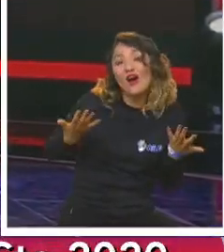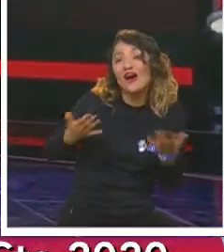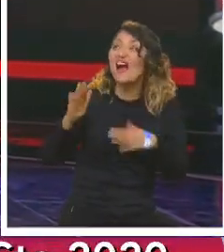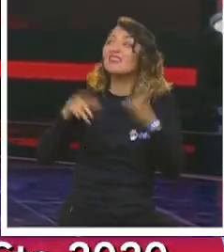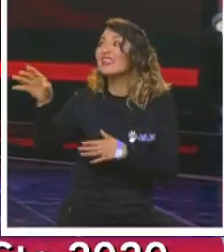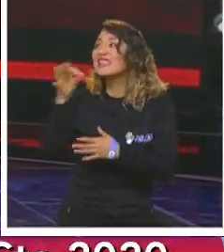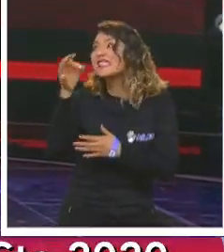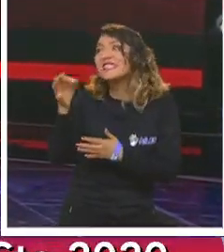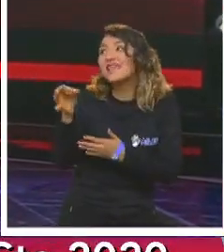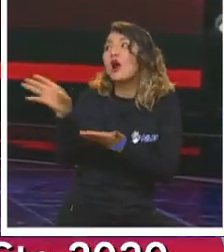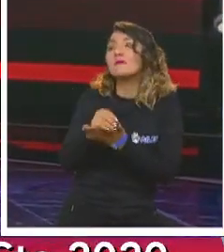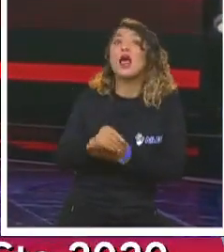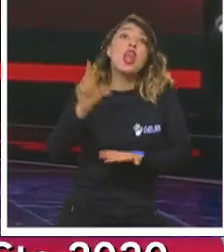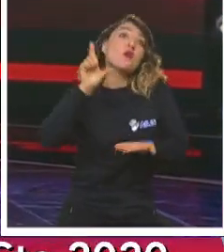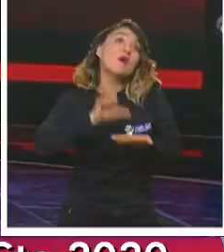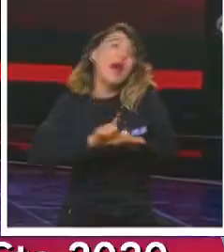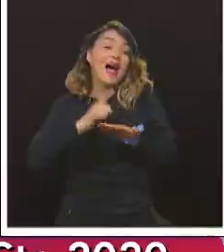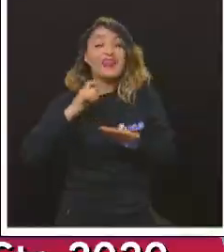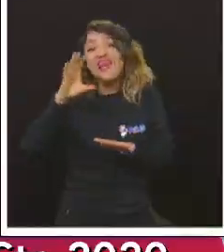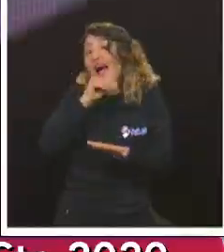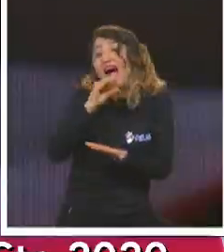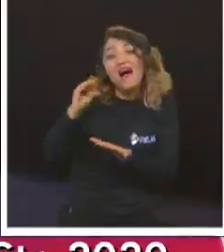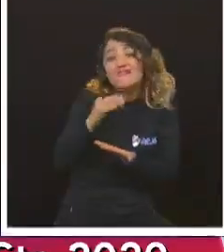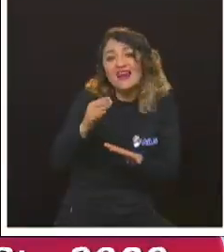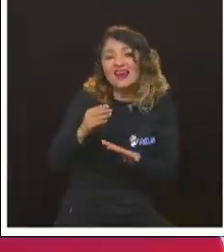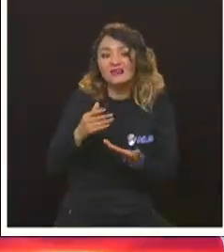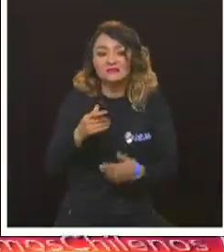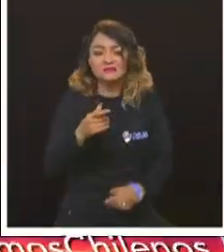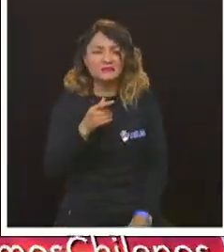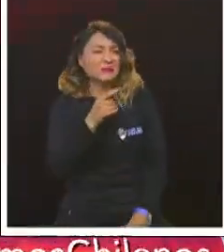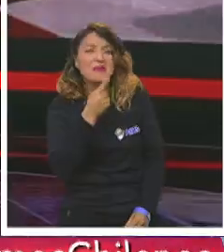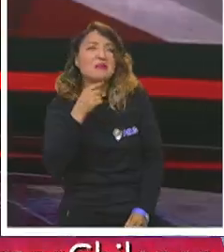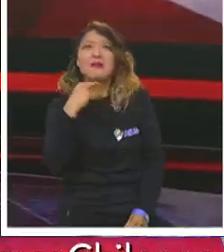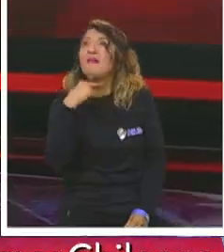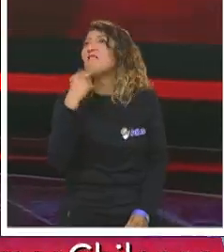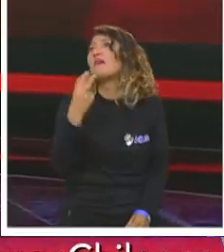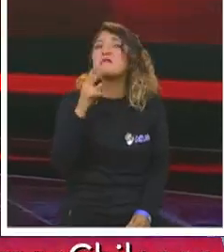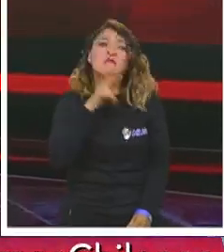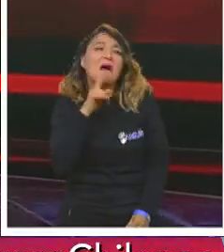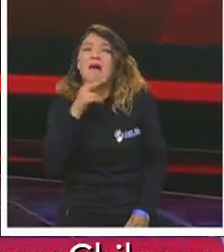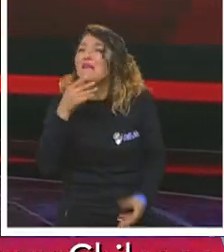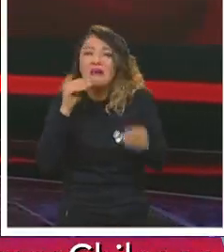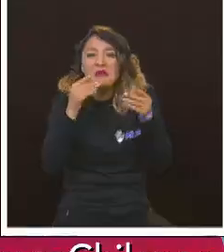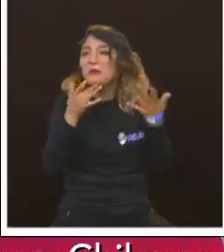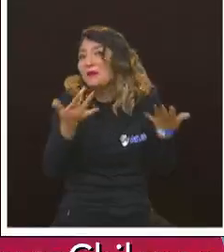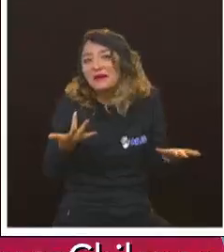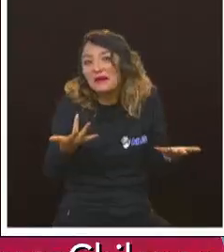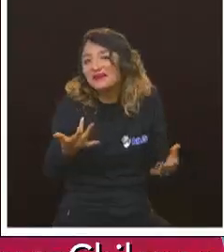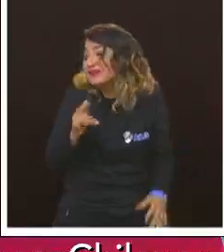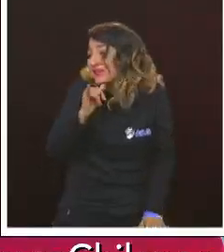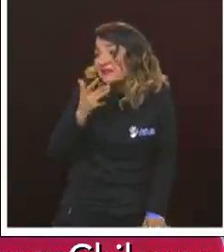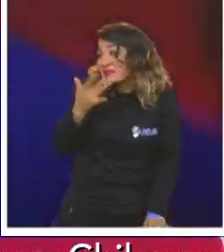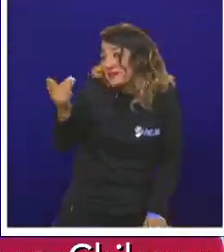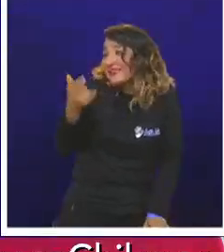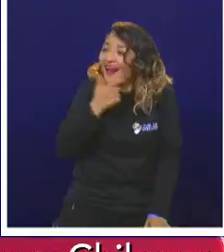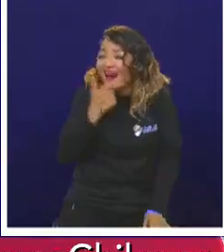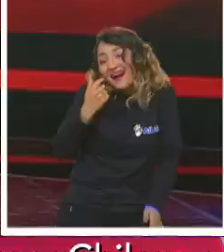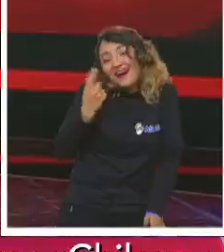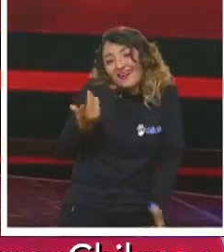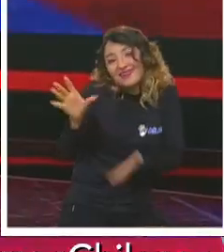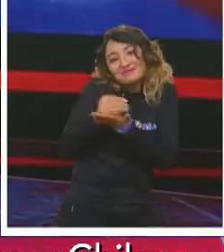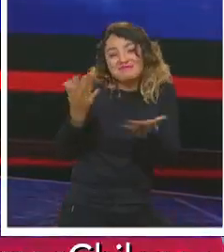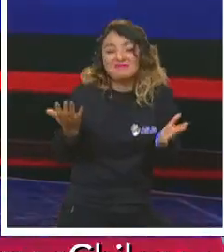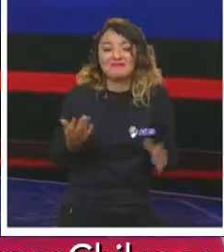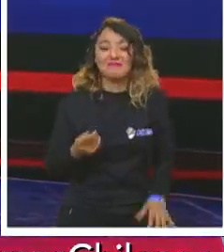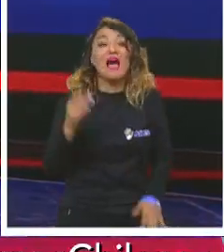dice, ¡lugar, chiquillo! ¿Y por qué me haces como Pánfilo? No sé. No, no, pero te sale con mucha gracia. Es verdad. Pero es verdad. Cuando él te